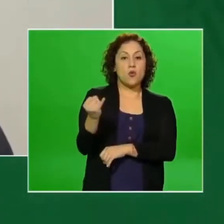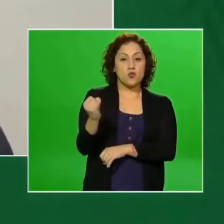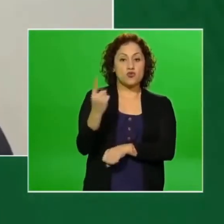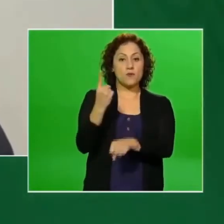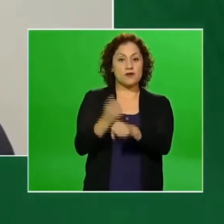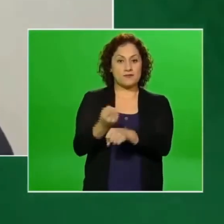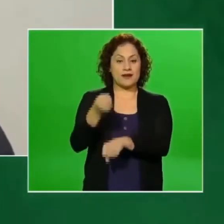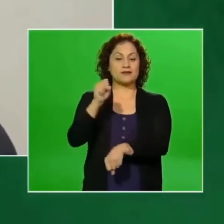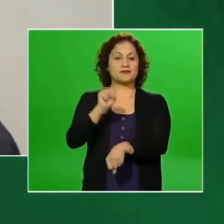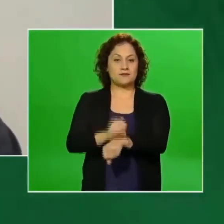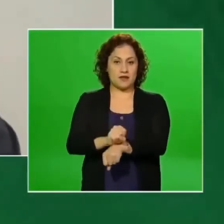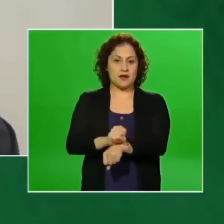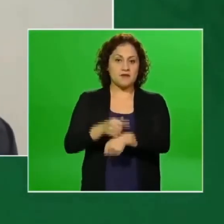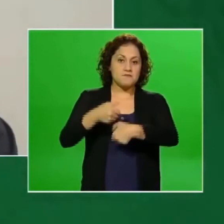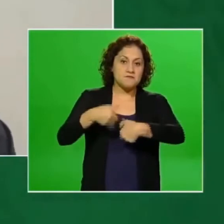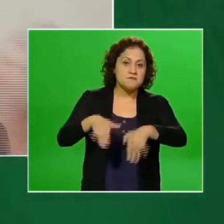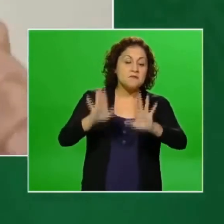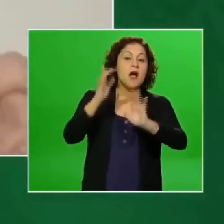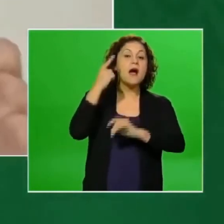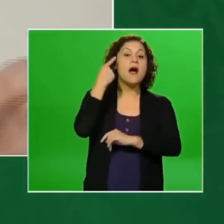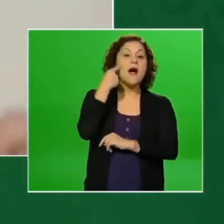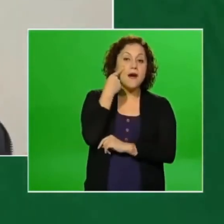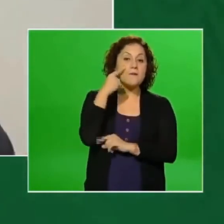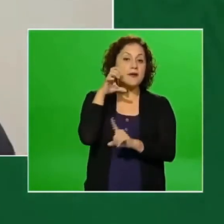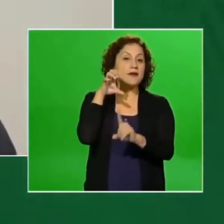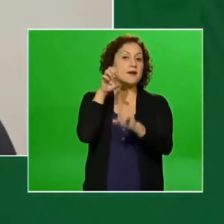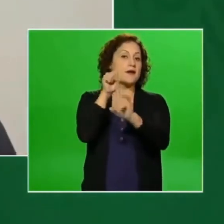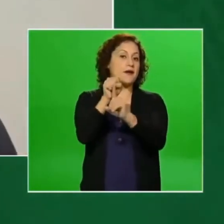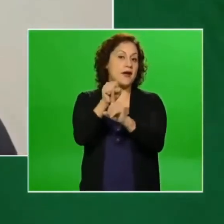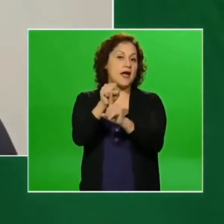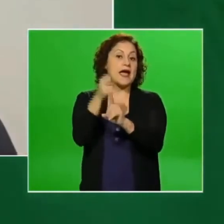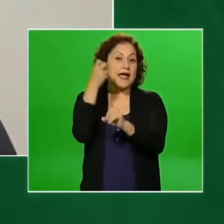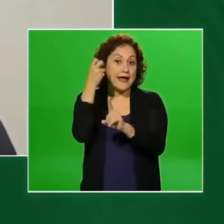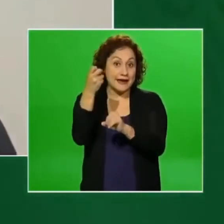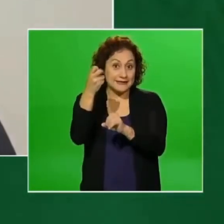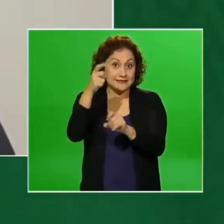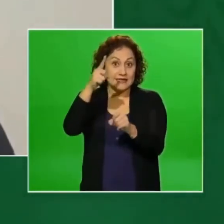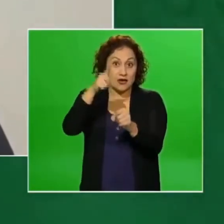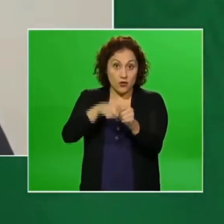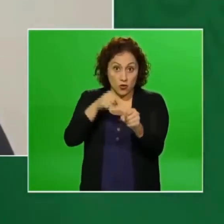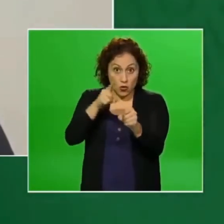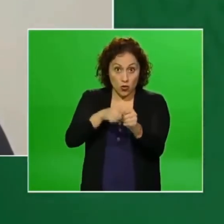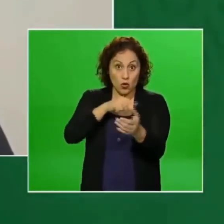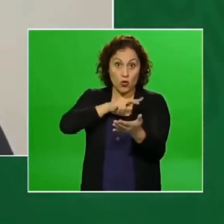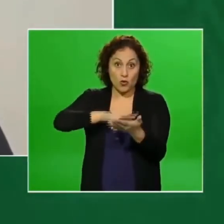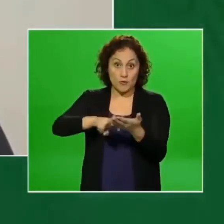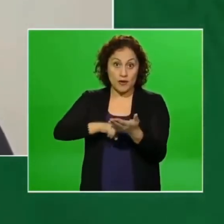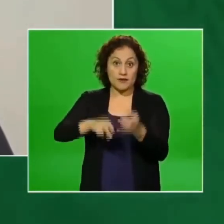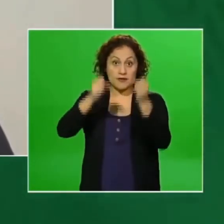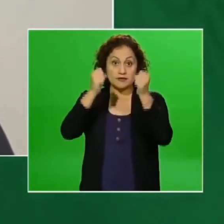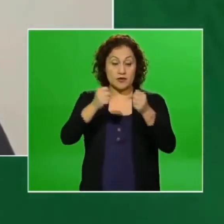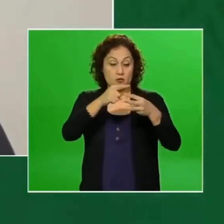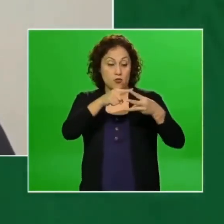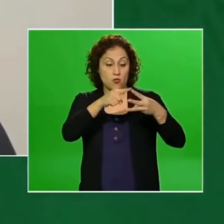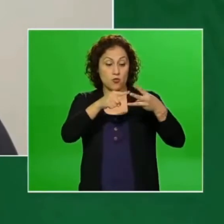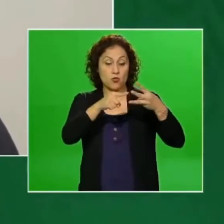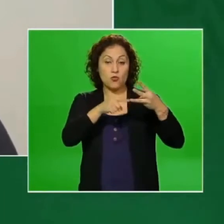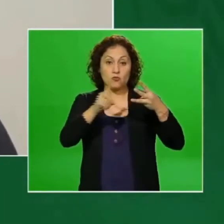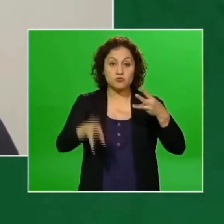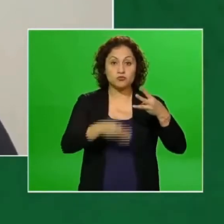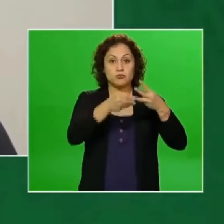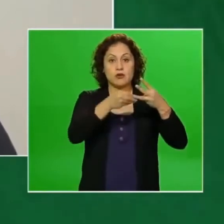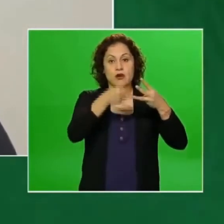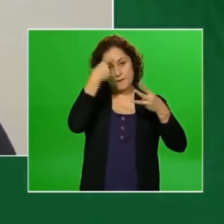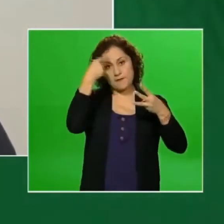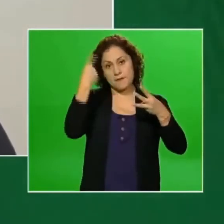cuando realmente veremos si se alcanza este criterio de seguridad que sería necesario para que la